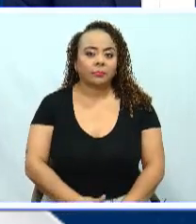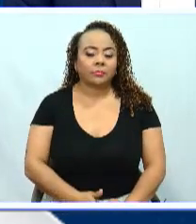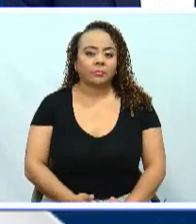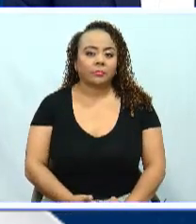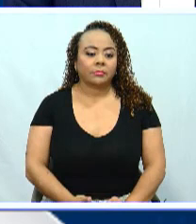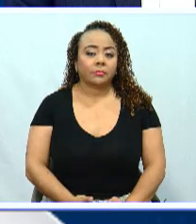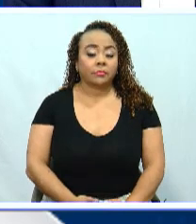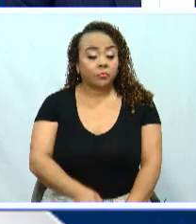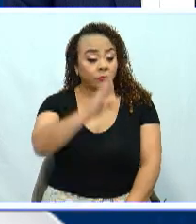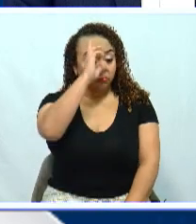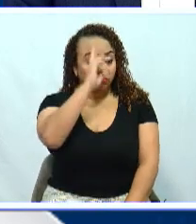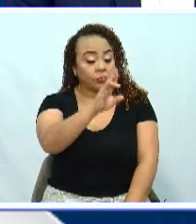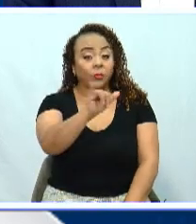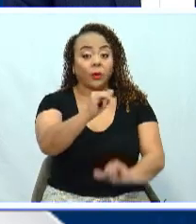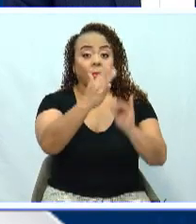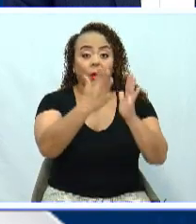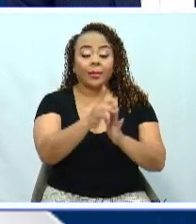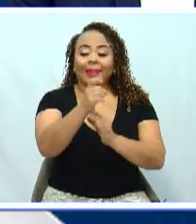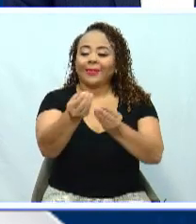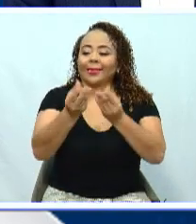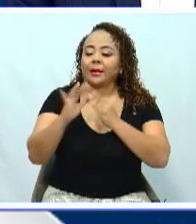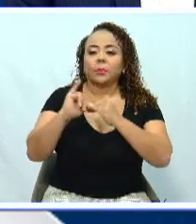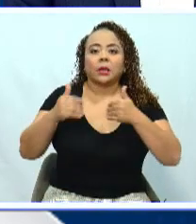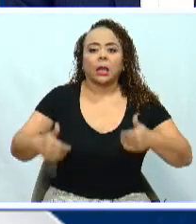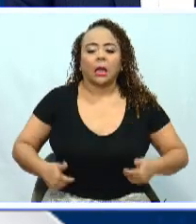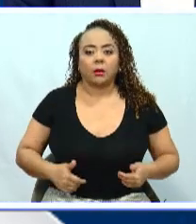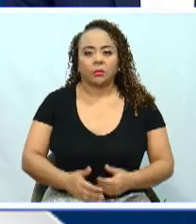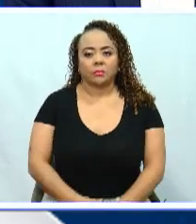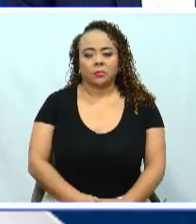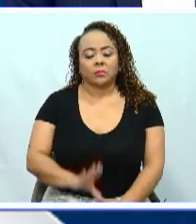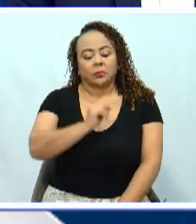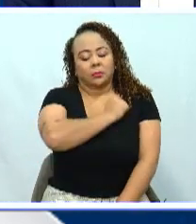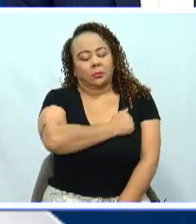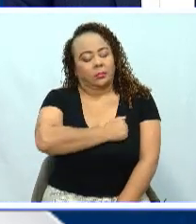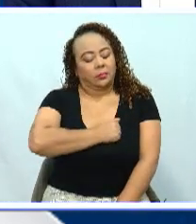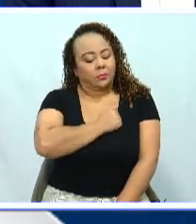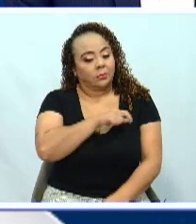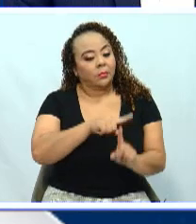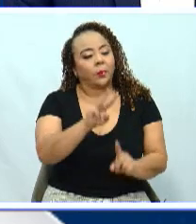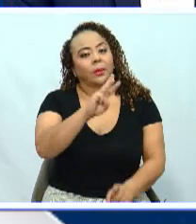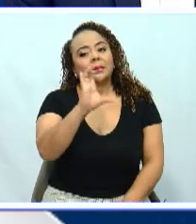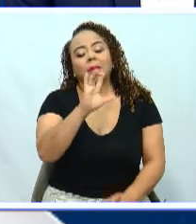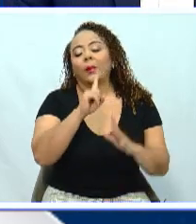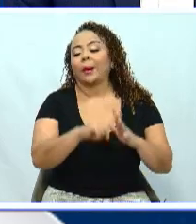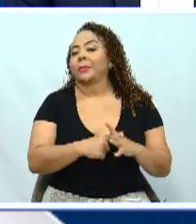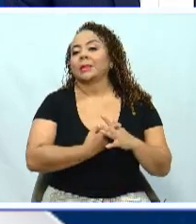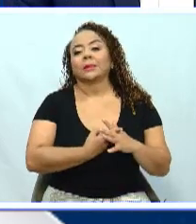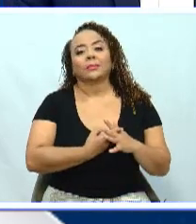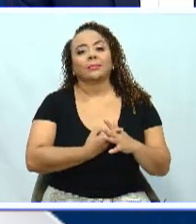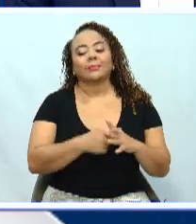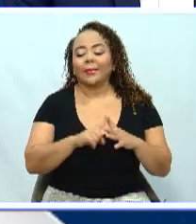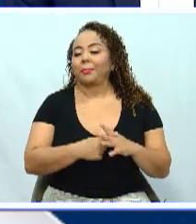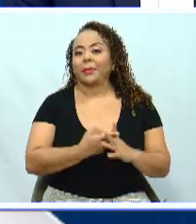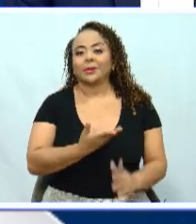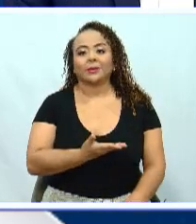que el respeto que se ganó como jugadores se lo tienen que dar como entrenador y perdón pero Walter Centeno está empezando como técnico está